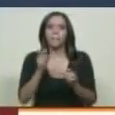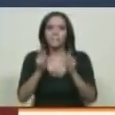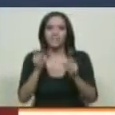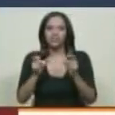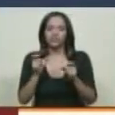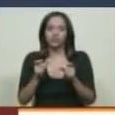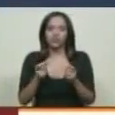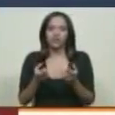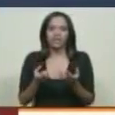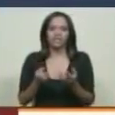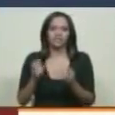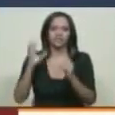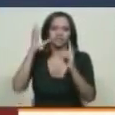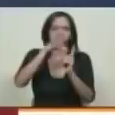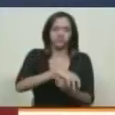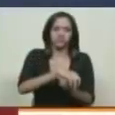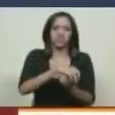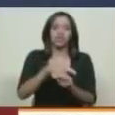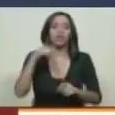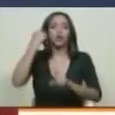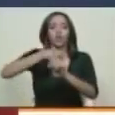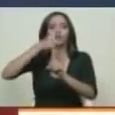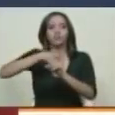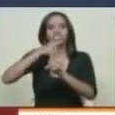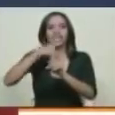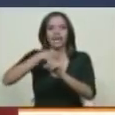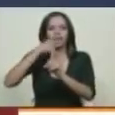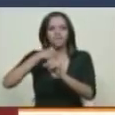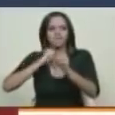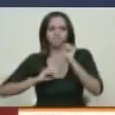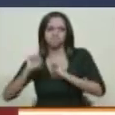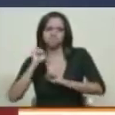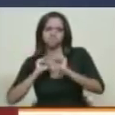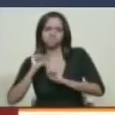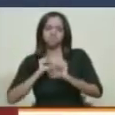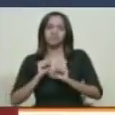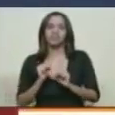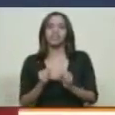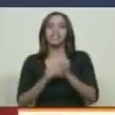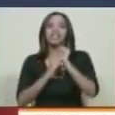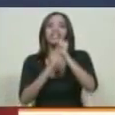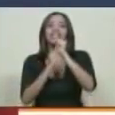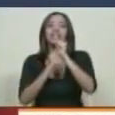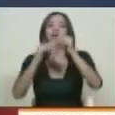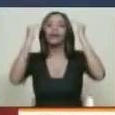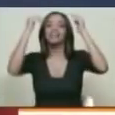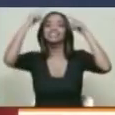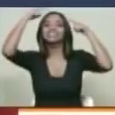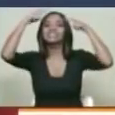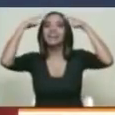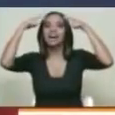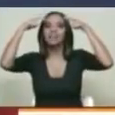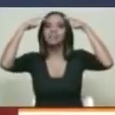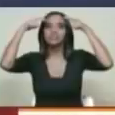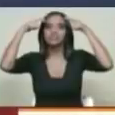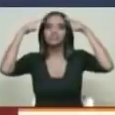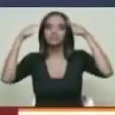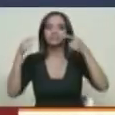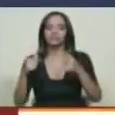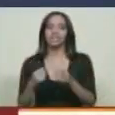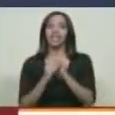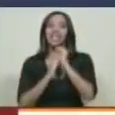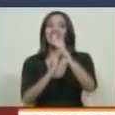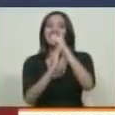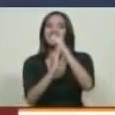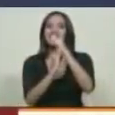para construir esta revolución, liderizados por el comandante Hugo Chávez, el líder de